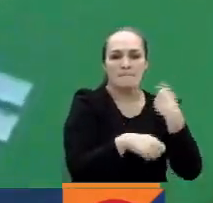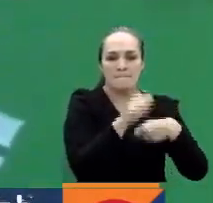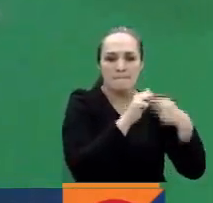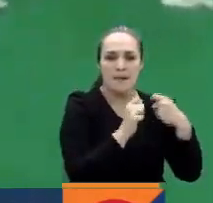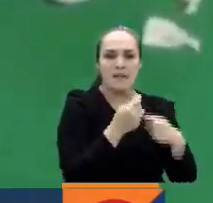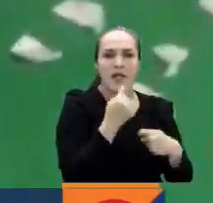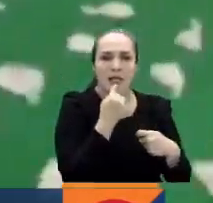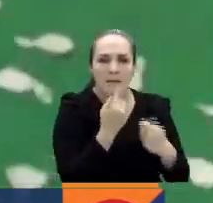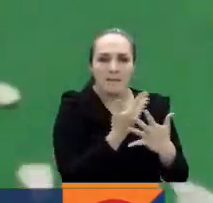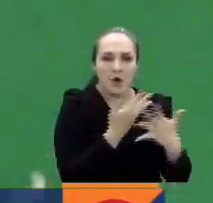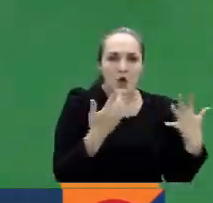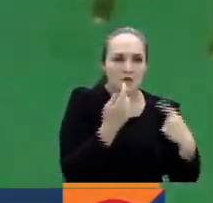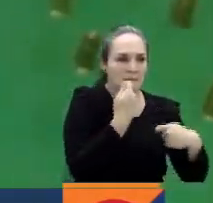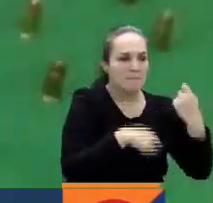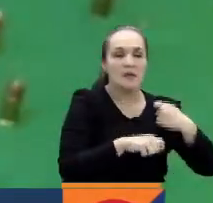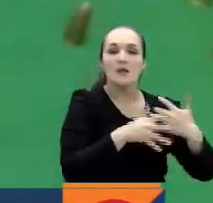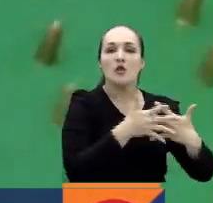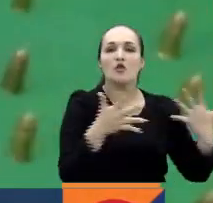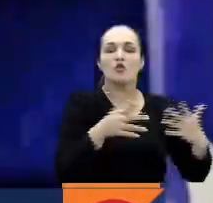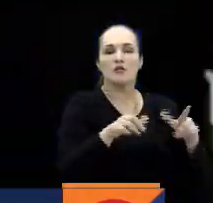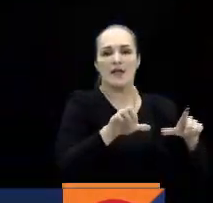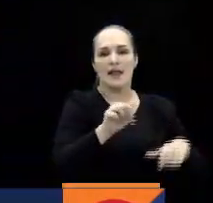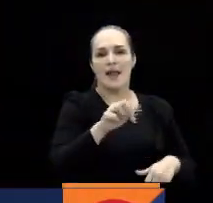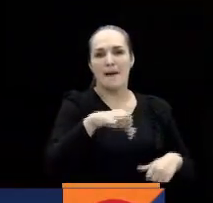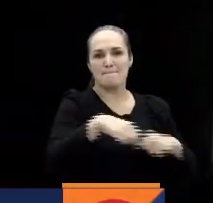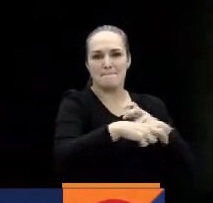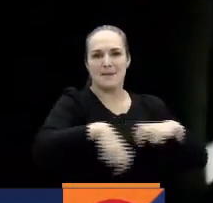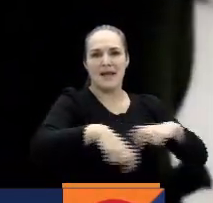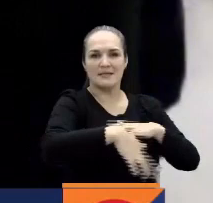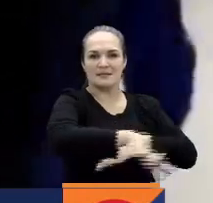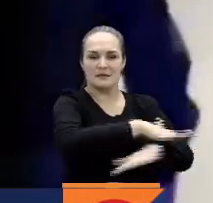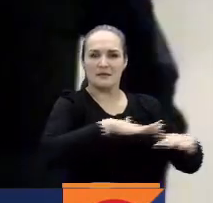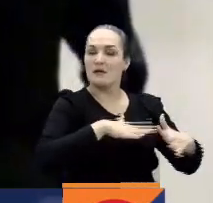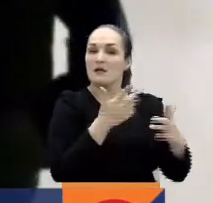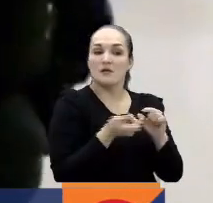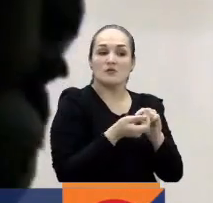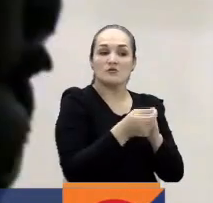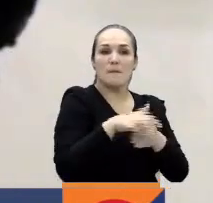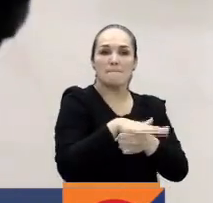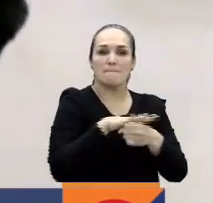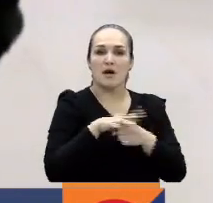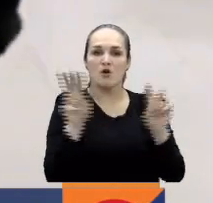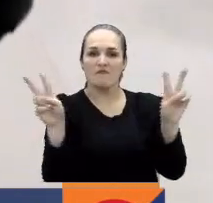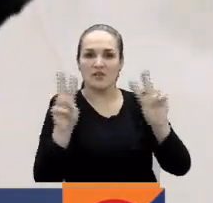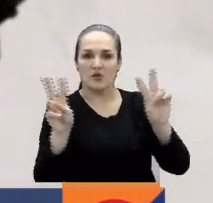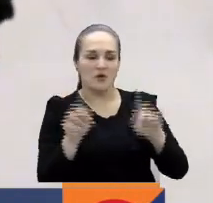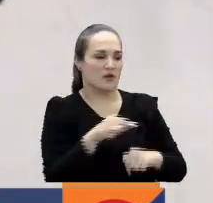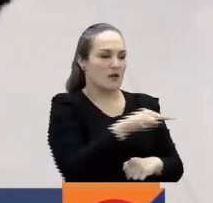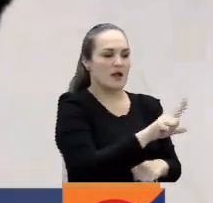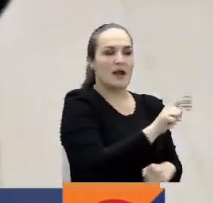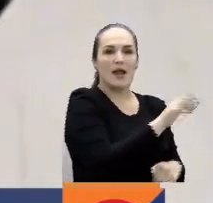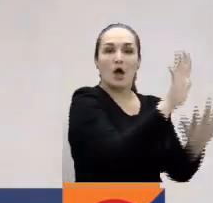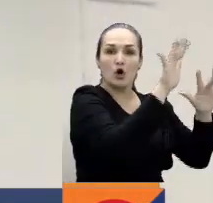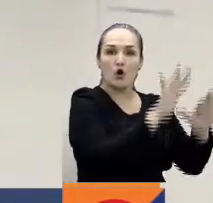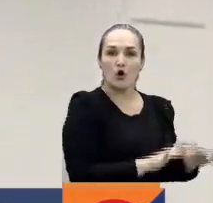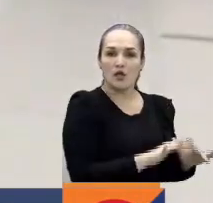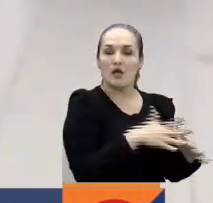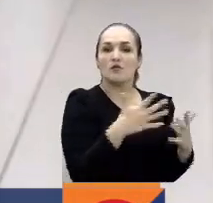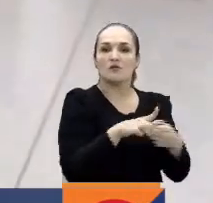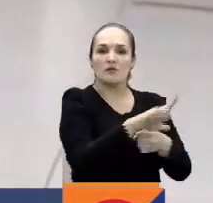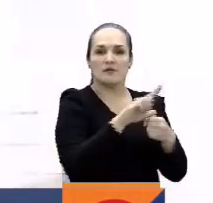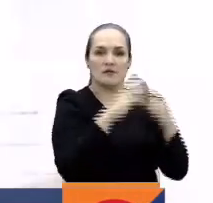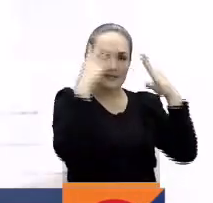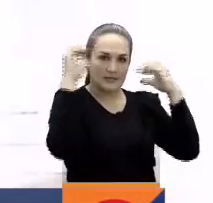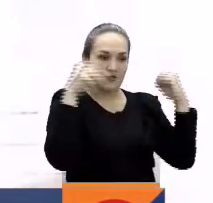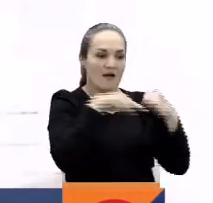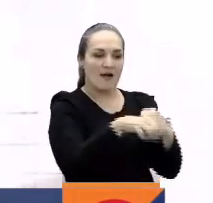estupefacientes en un sector conocido como La Plaza, ubicado en inmediaciones de los barrios La Victoria y La Gloria Oriental en la localidad de San